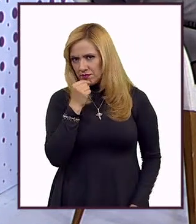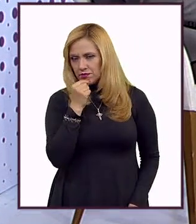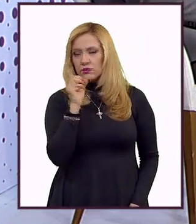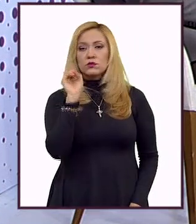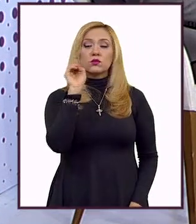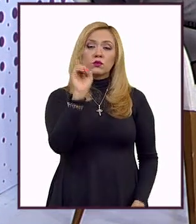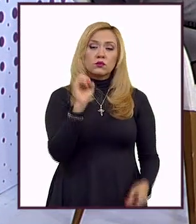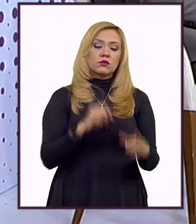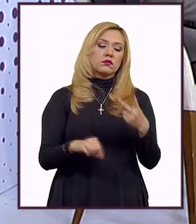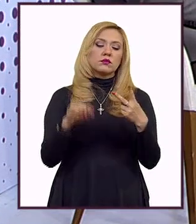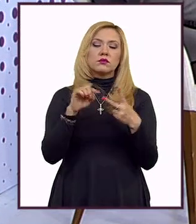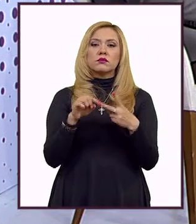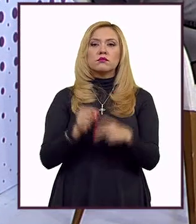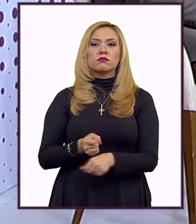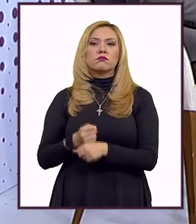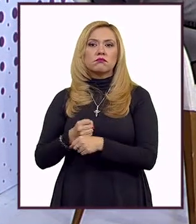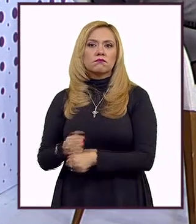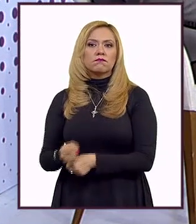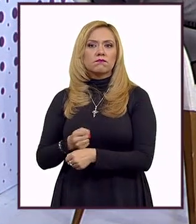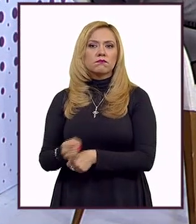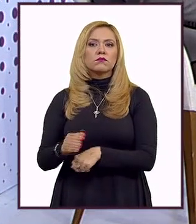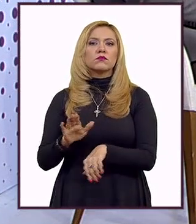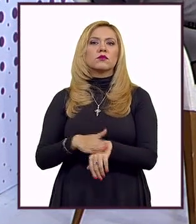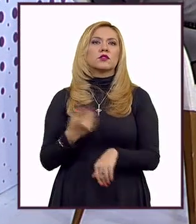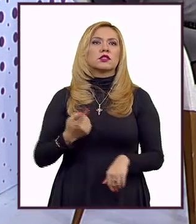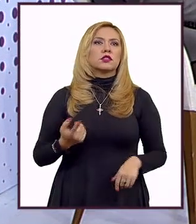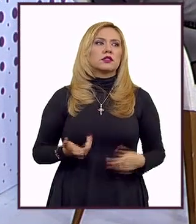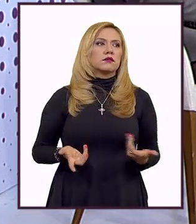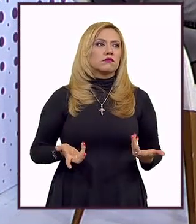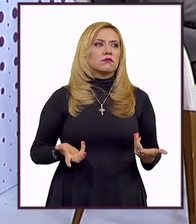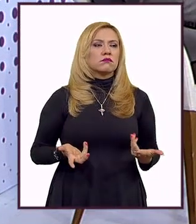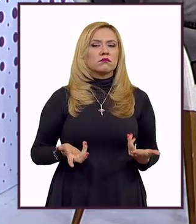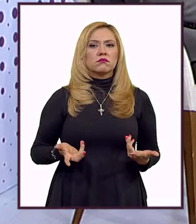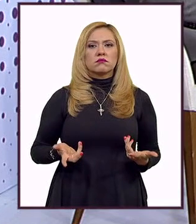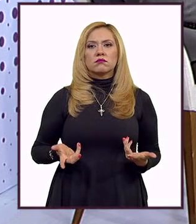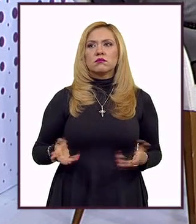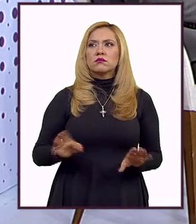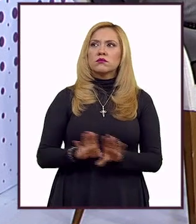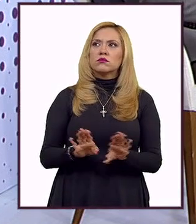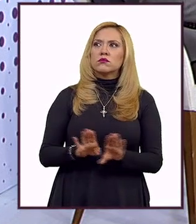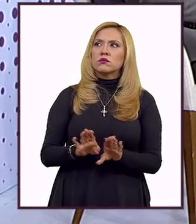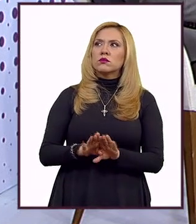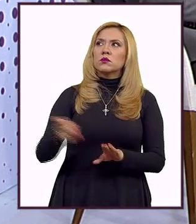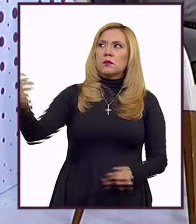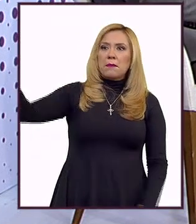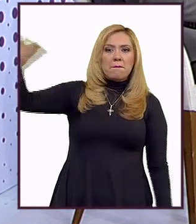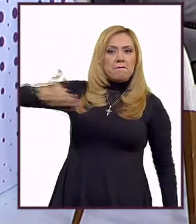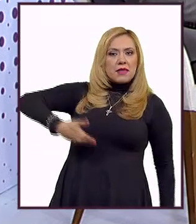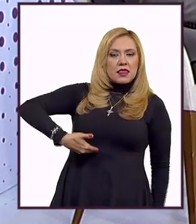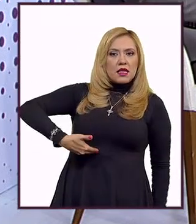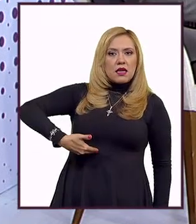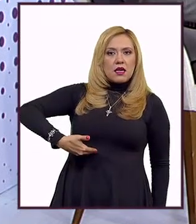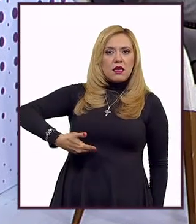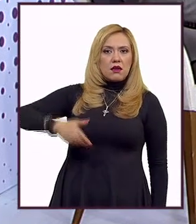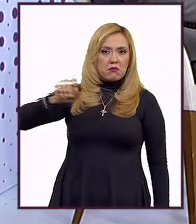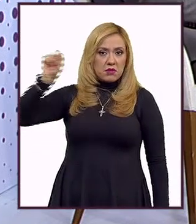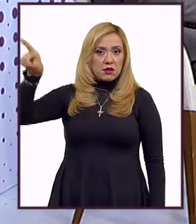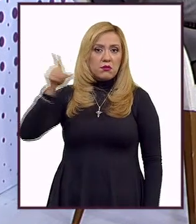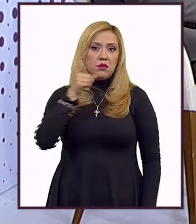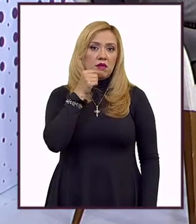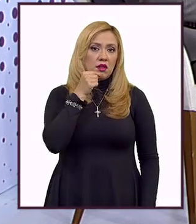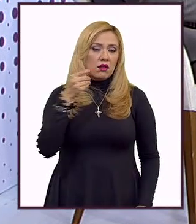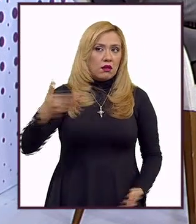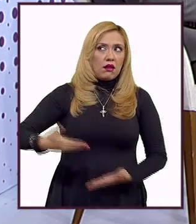o quien realiza tortura con la aquiescencia de un servidor público. No conozco que en México se haya procesado o